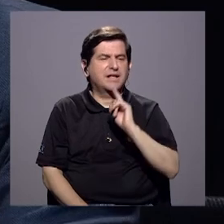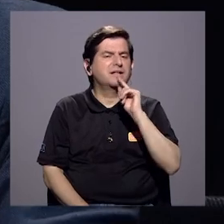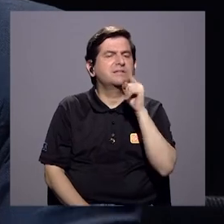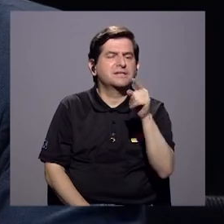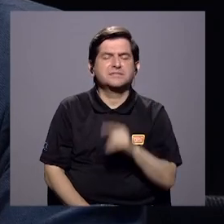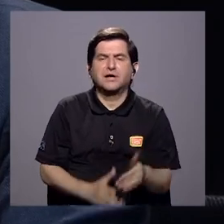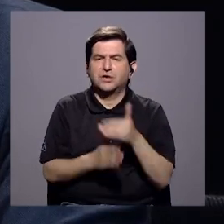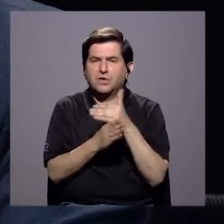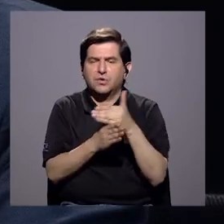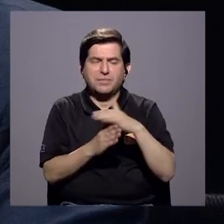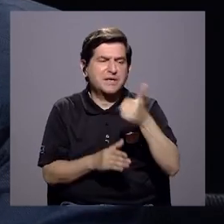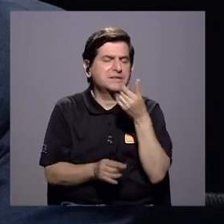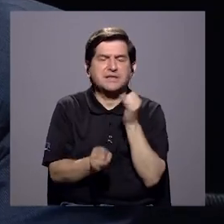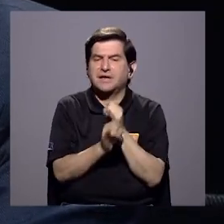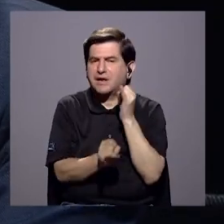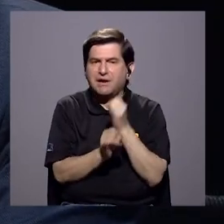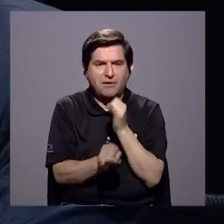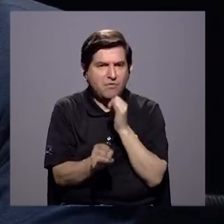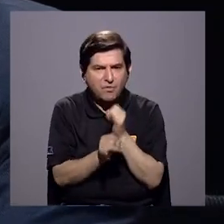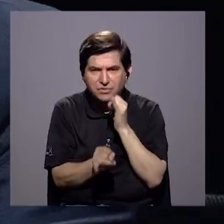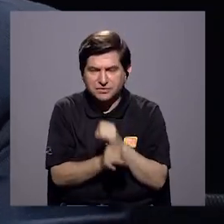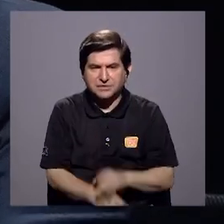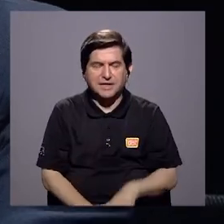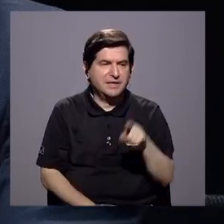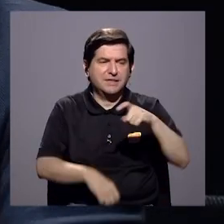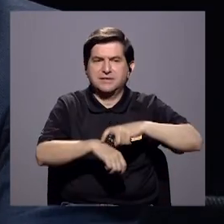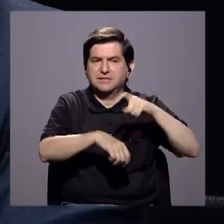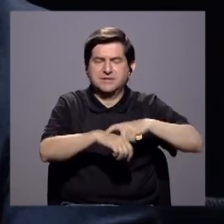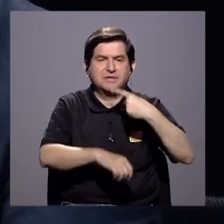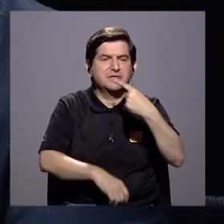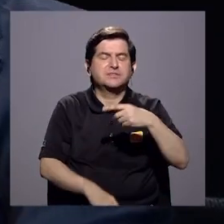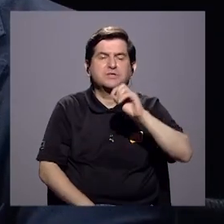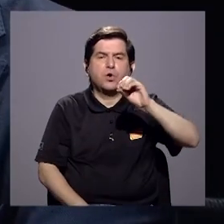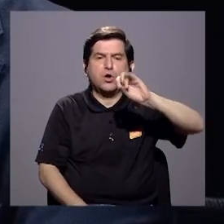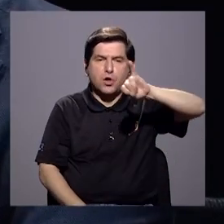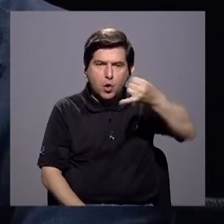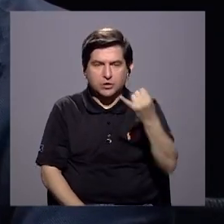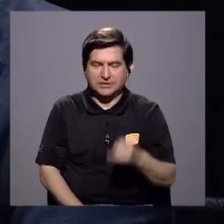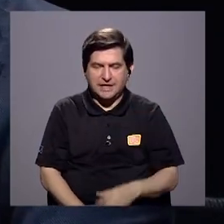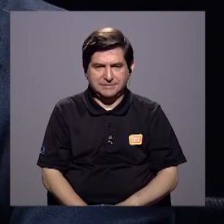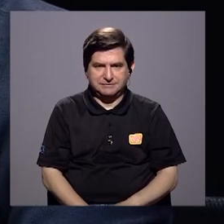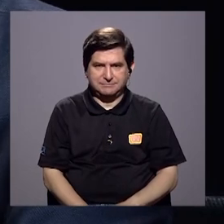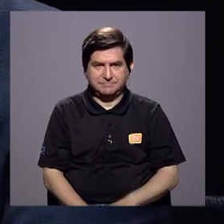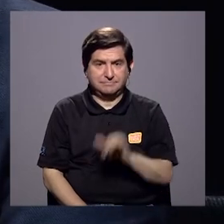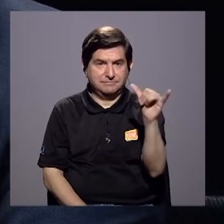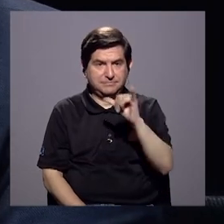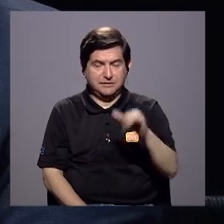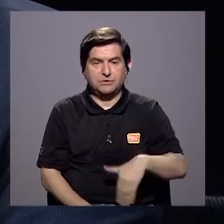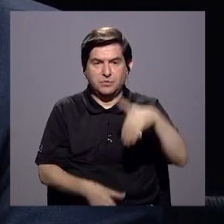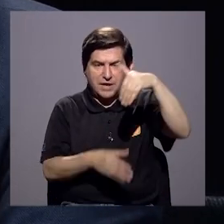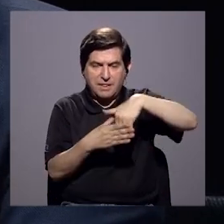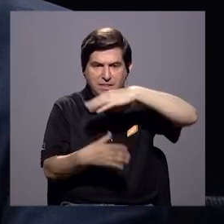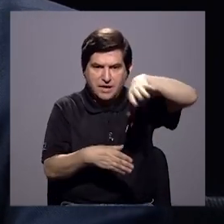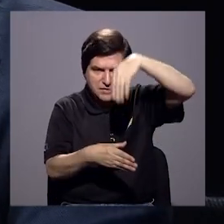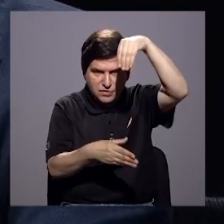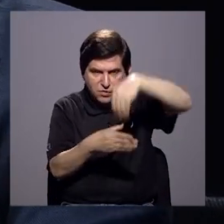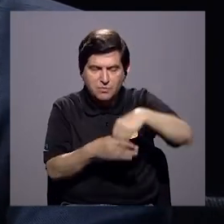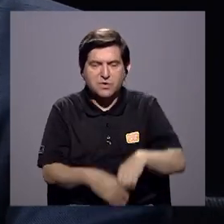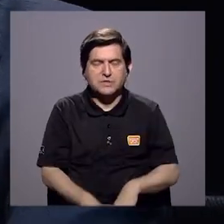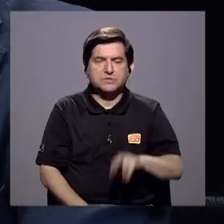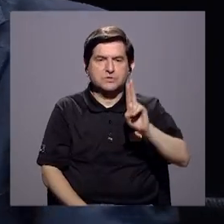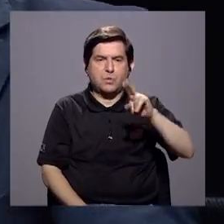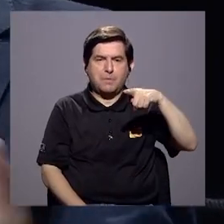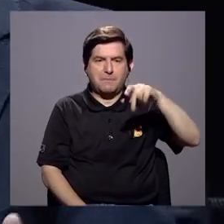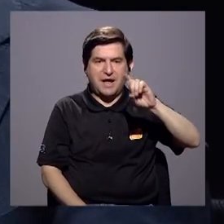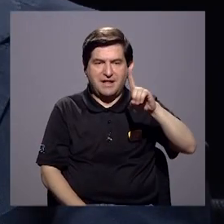ella decía que podría ser compartido con otras instituciones en ese momento mencioné lo dijo está también en dentro del contexto de upac